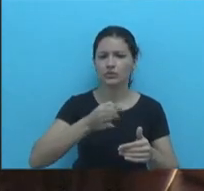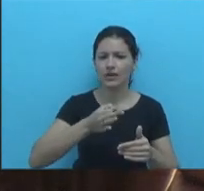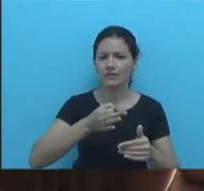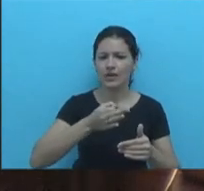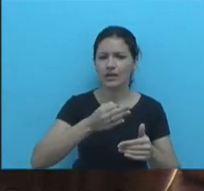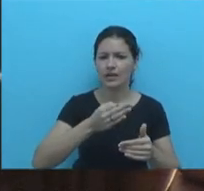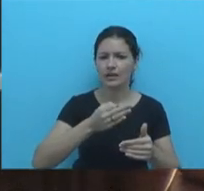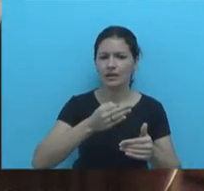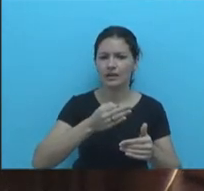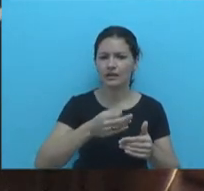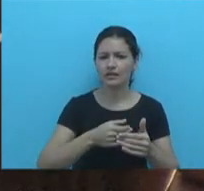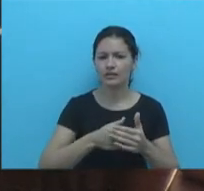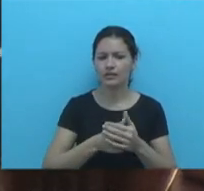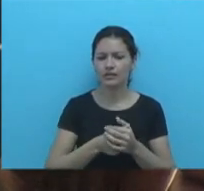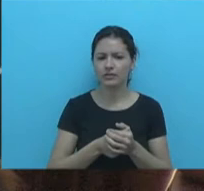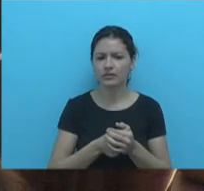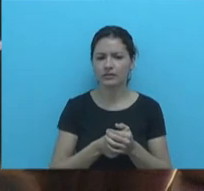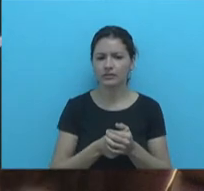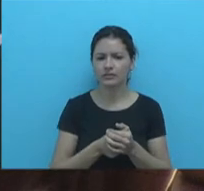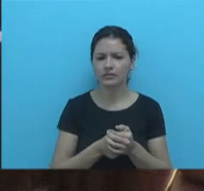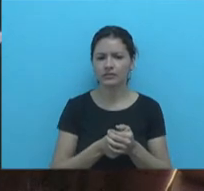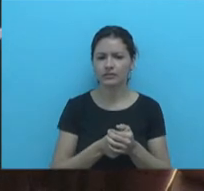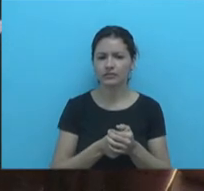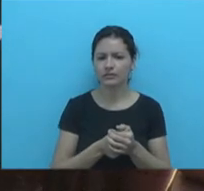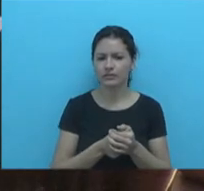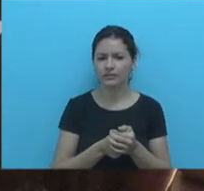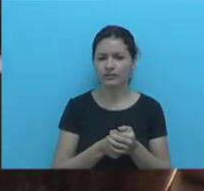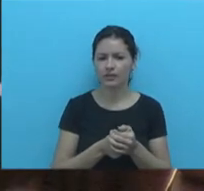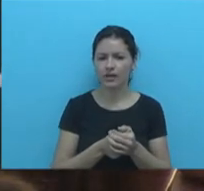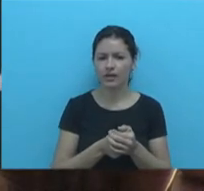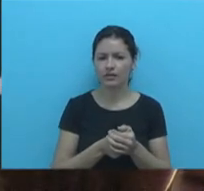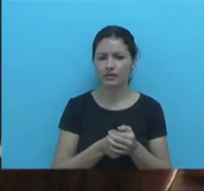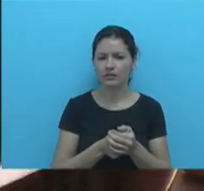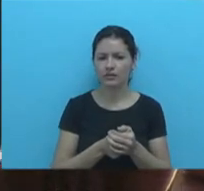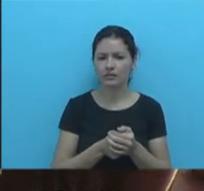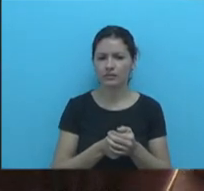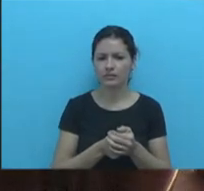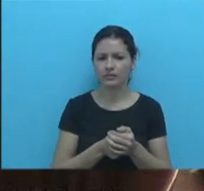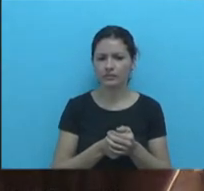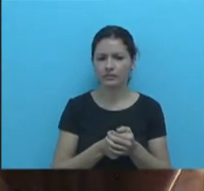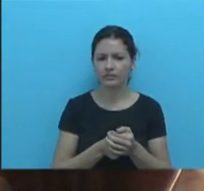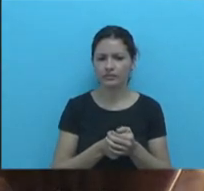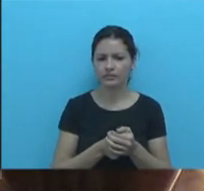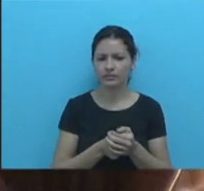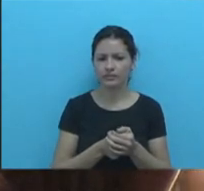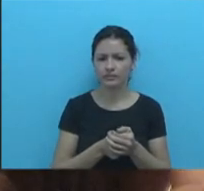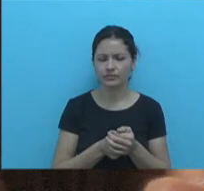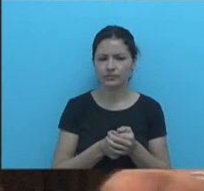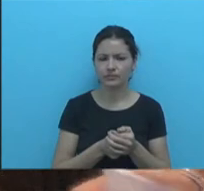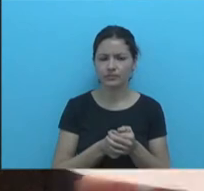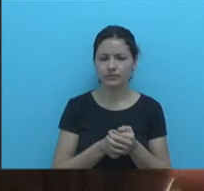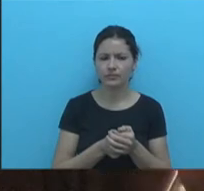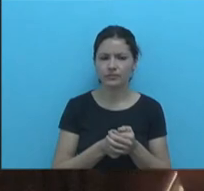intervenida al elegido urbano y a los diferentes procesos de desarrollo local. En ese